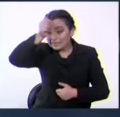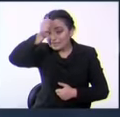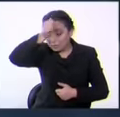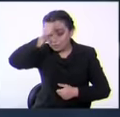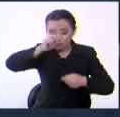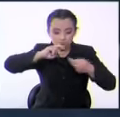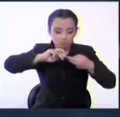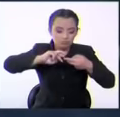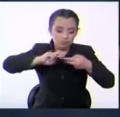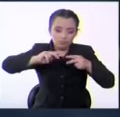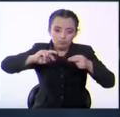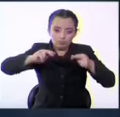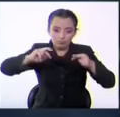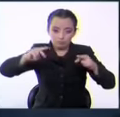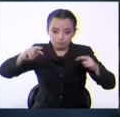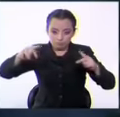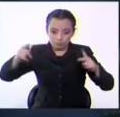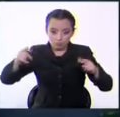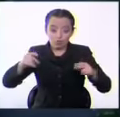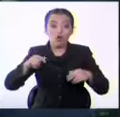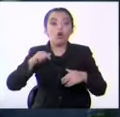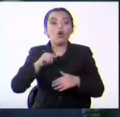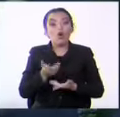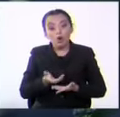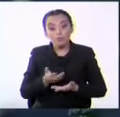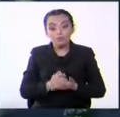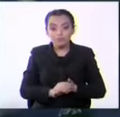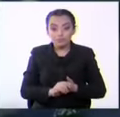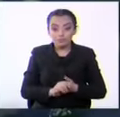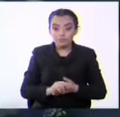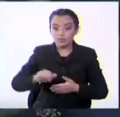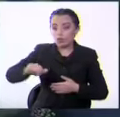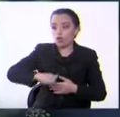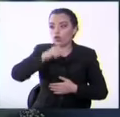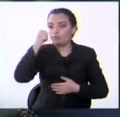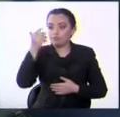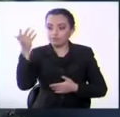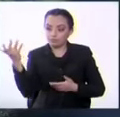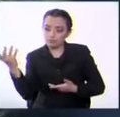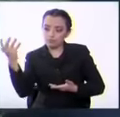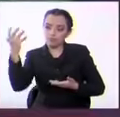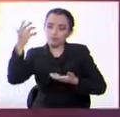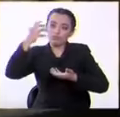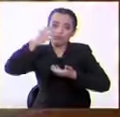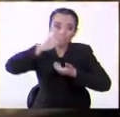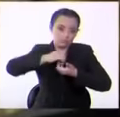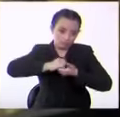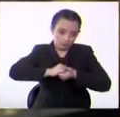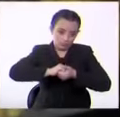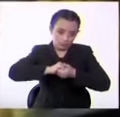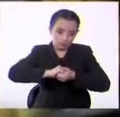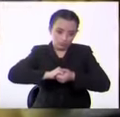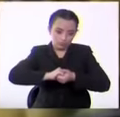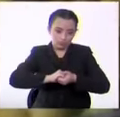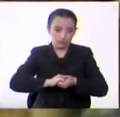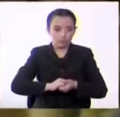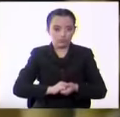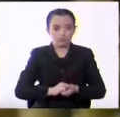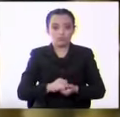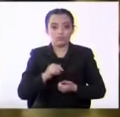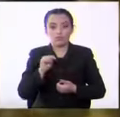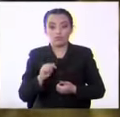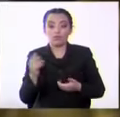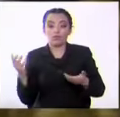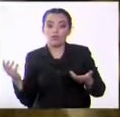del material genético o a la acción directa de un agente físico o químico que le produzca daños. La mayoría de las mutaciones